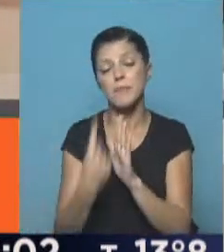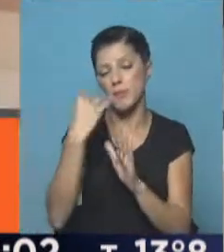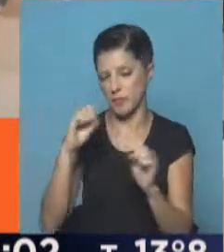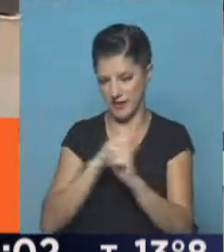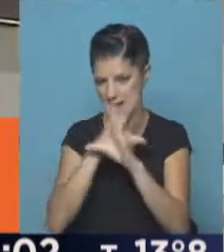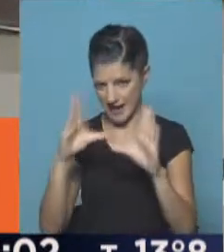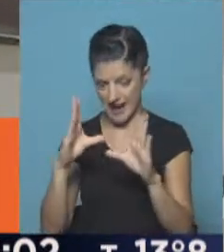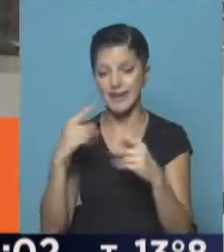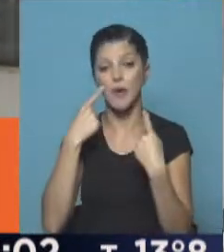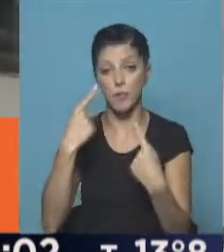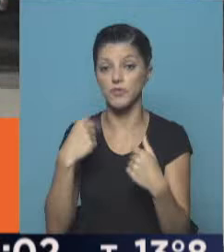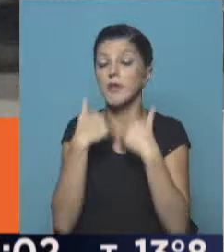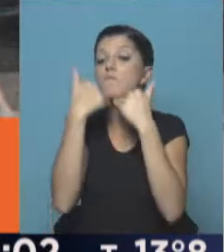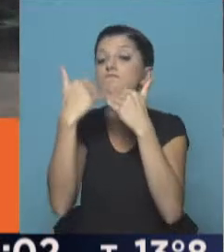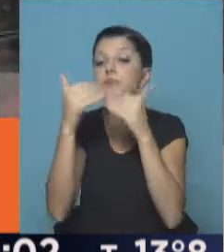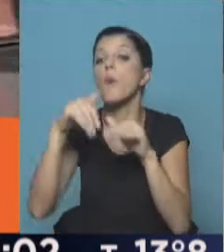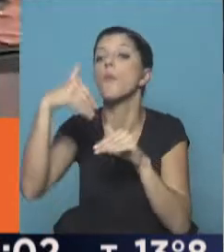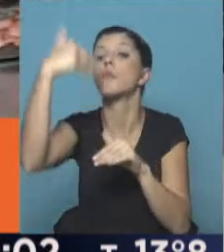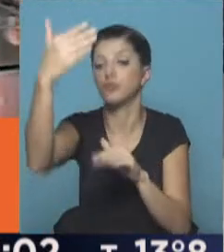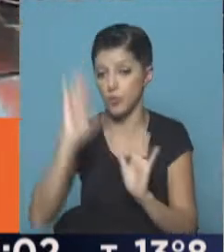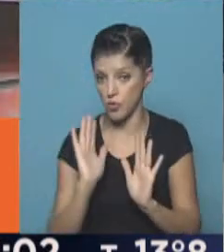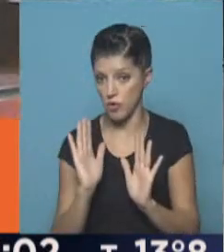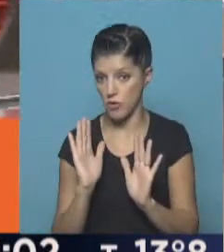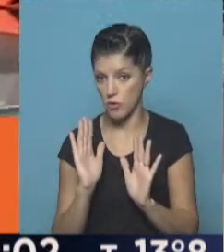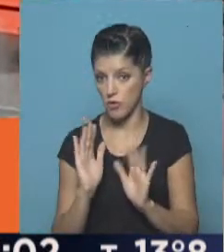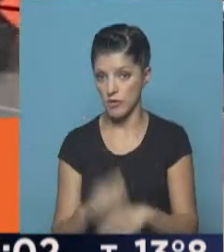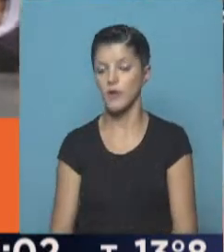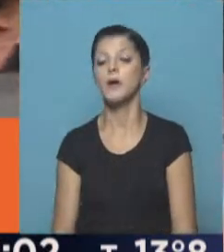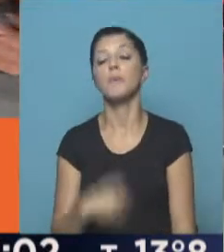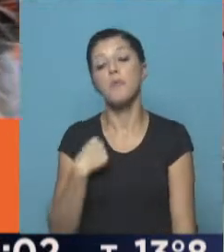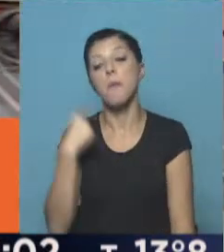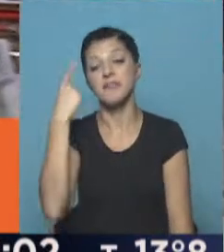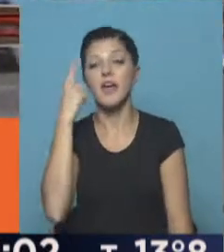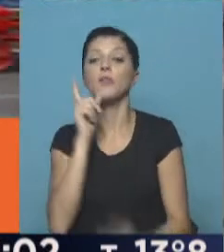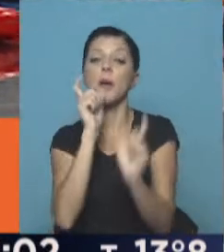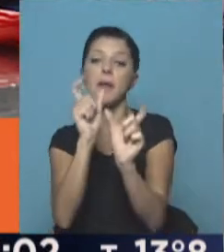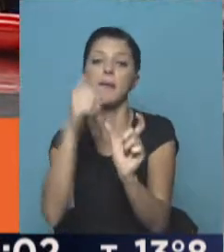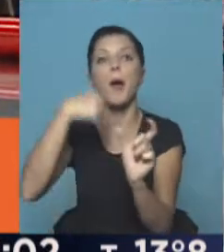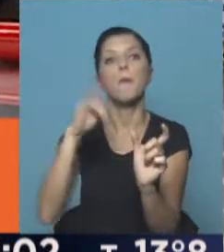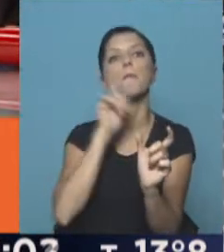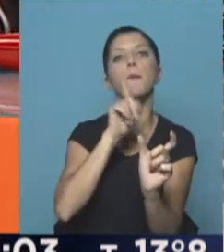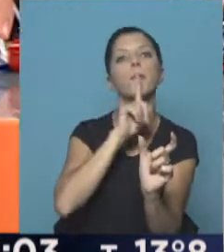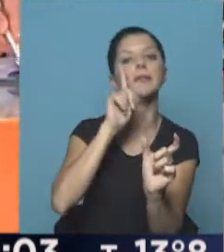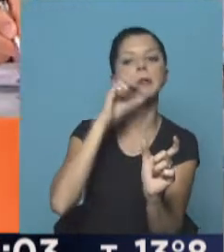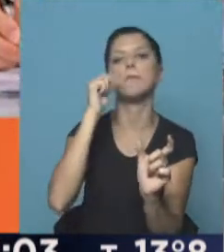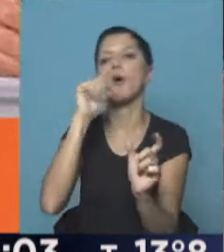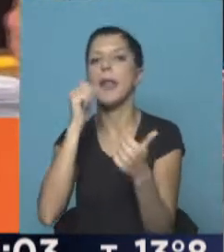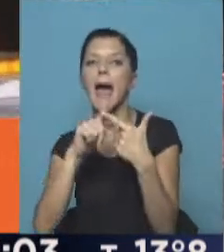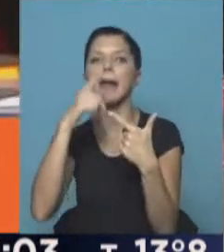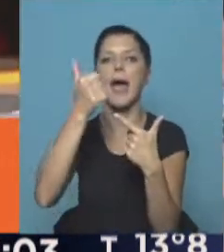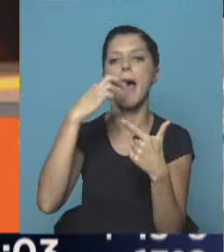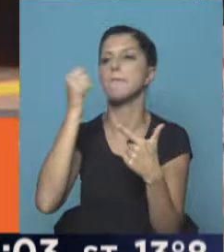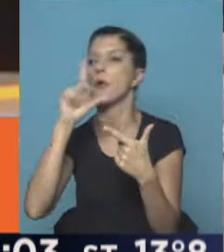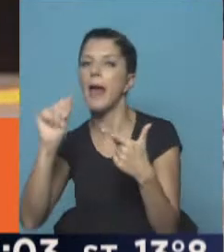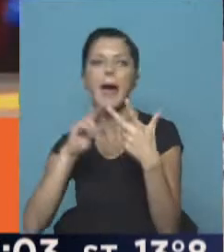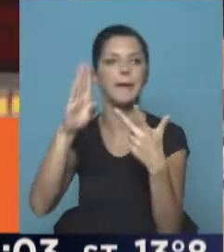que reconocer es que no sabemos, ¿sí? Entonces podemos refugiarnos en una etiqueta tranquilizadora de multipolar, apolar, bipolar, no polar,